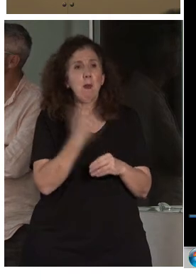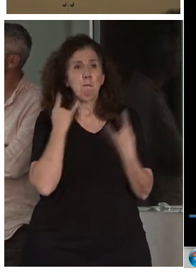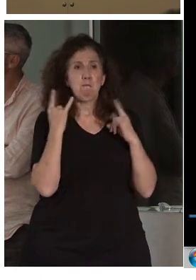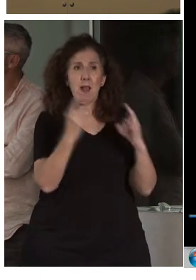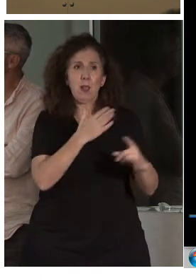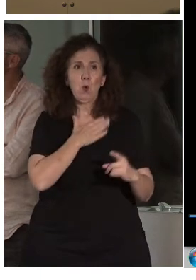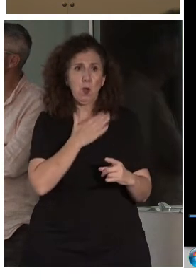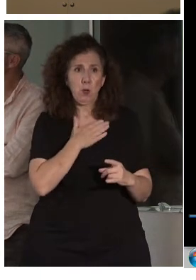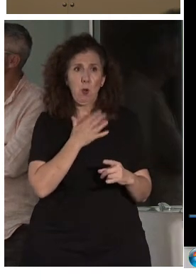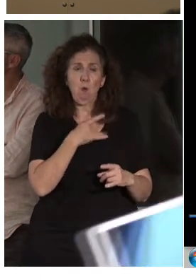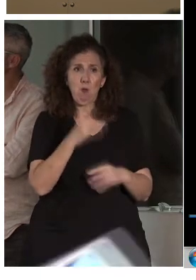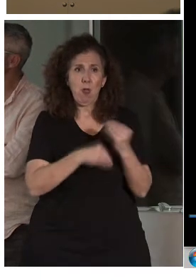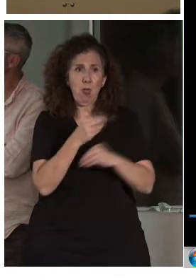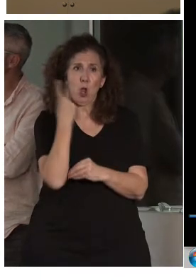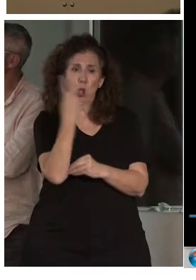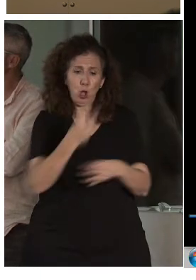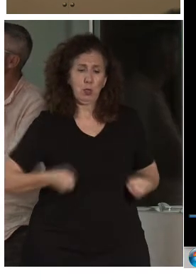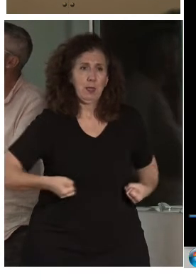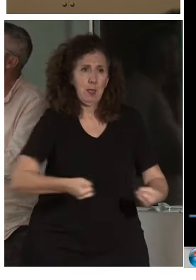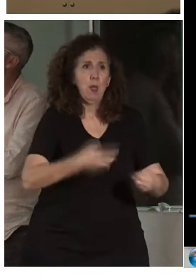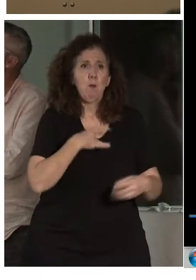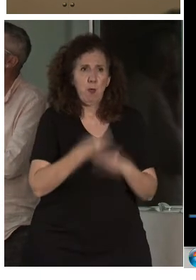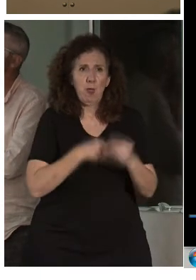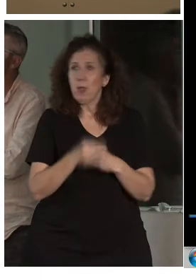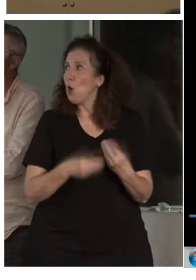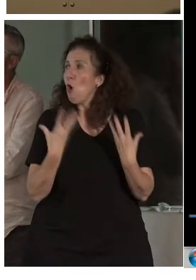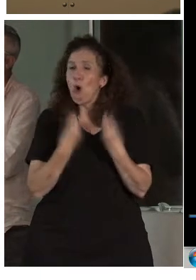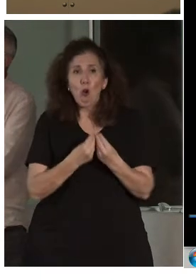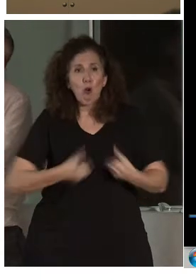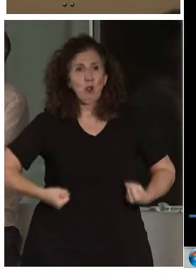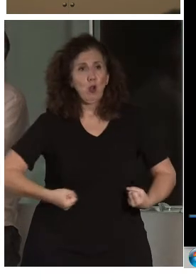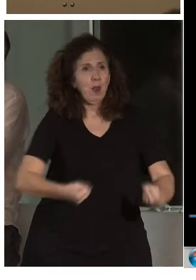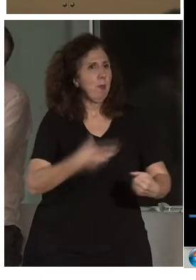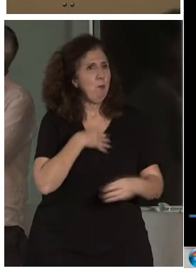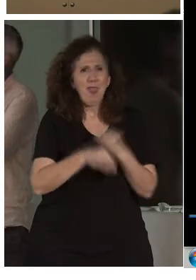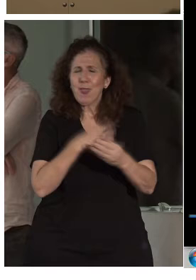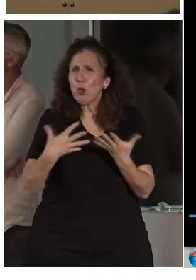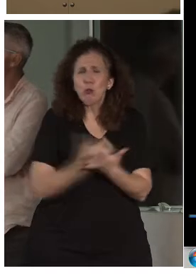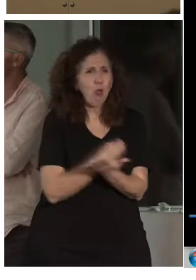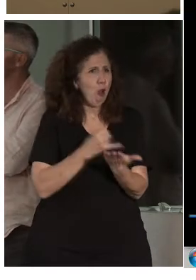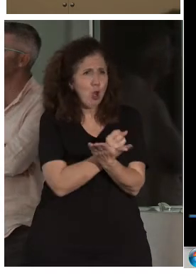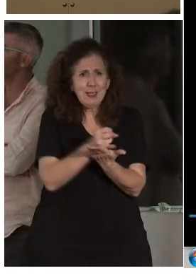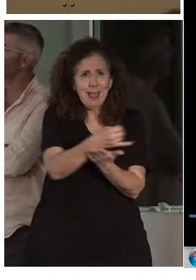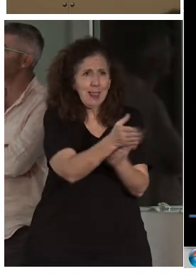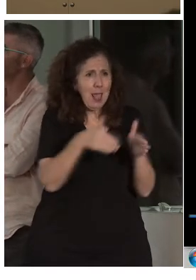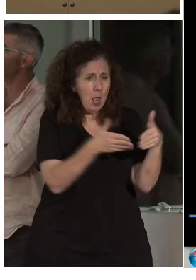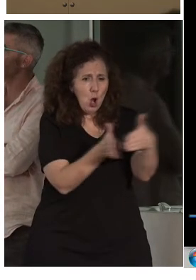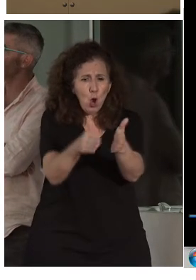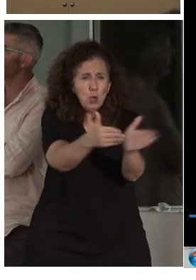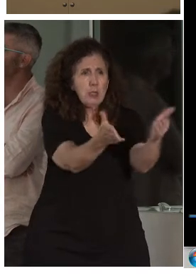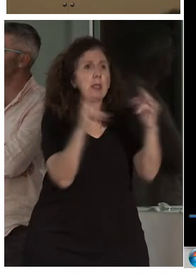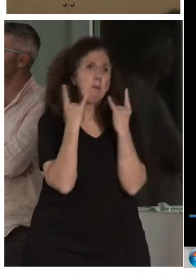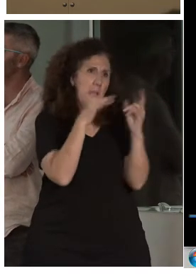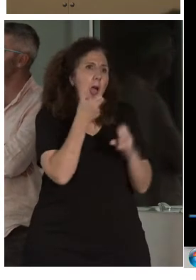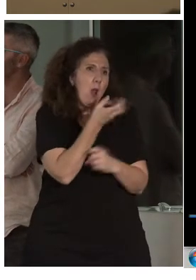senderos puede ser transitado con este tipo de silla. Con Yolet es posible hacer todos los senderos del parque. Unos son muy complicados,